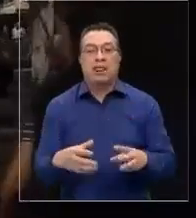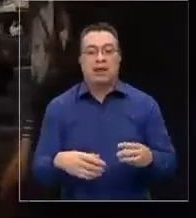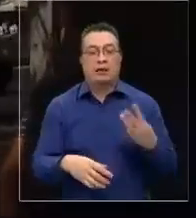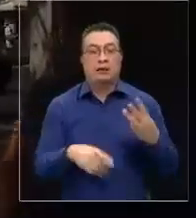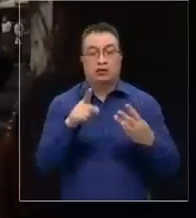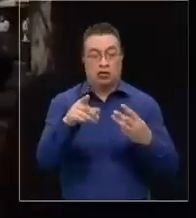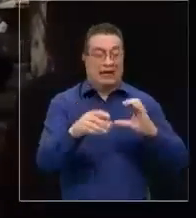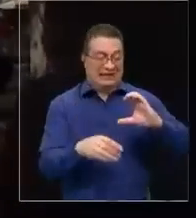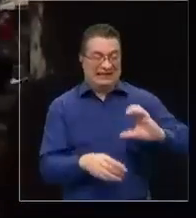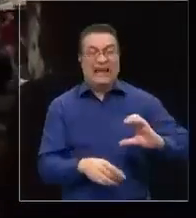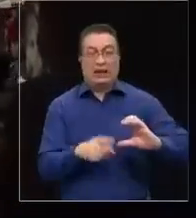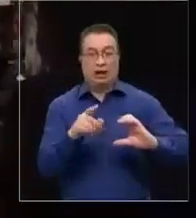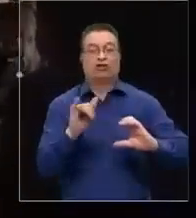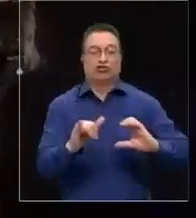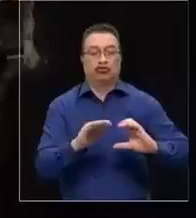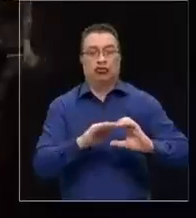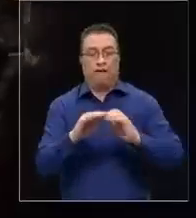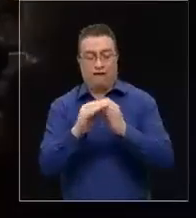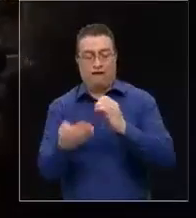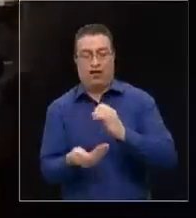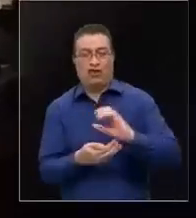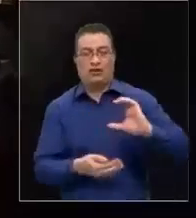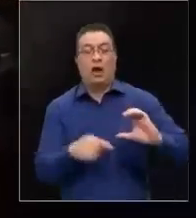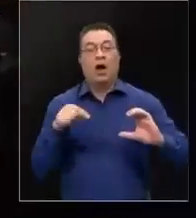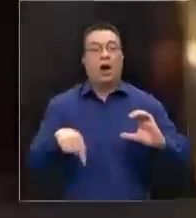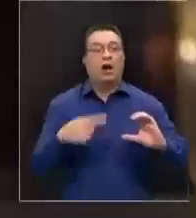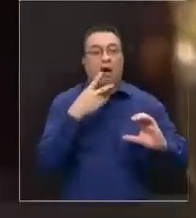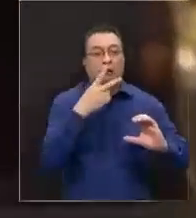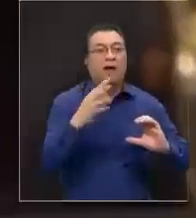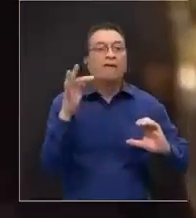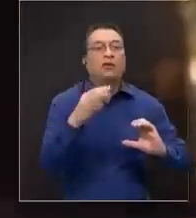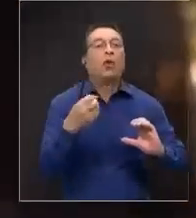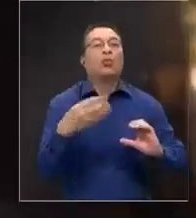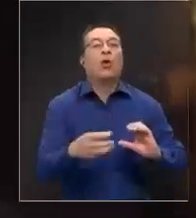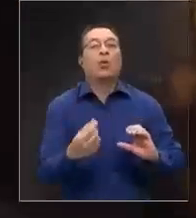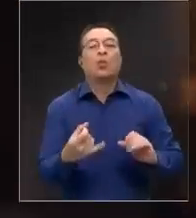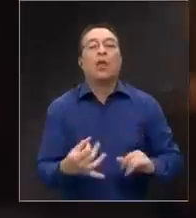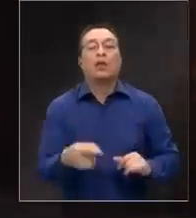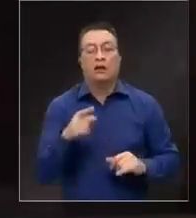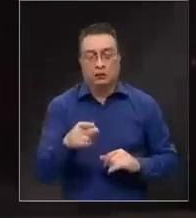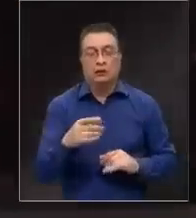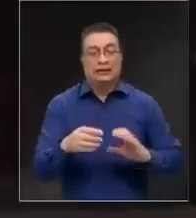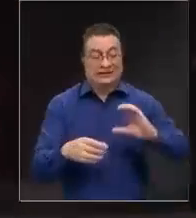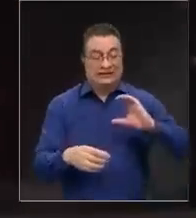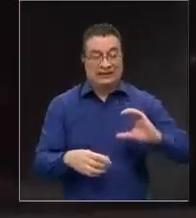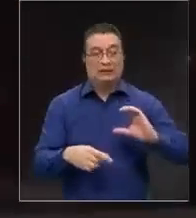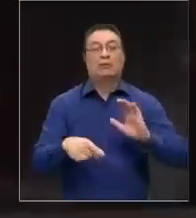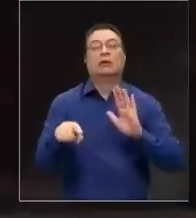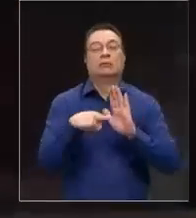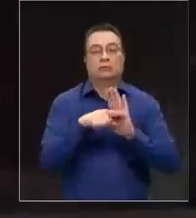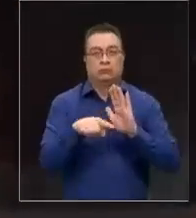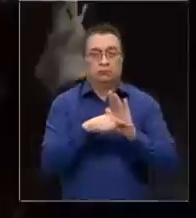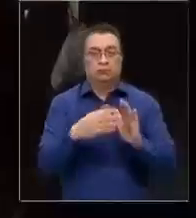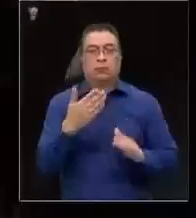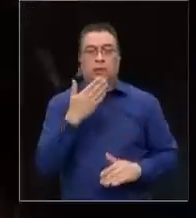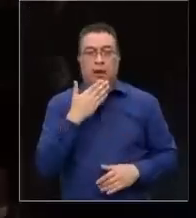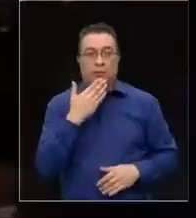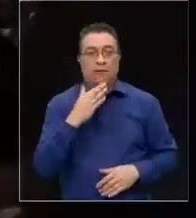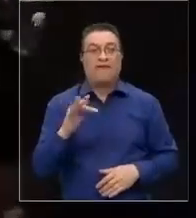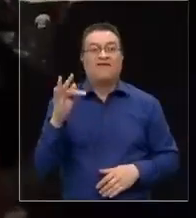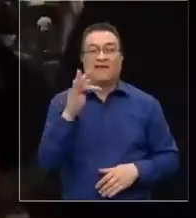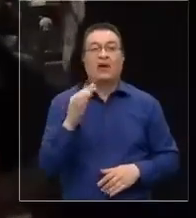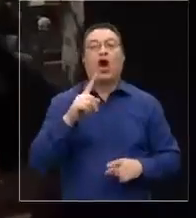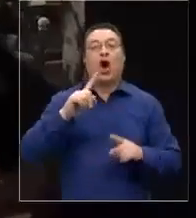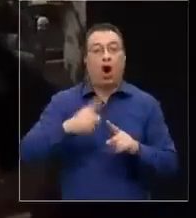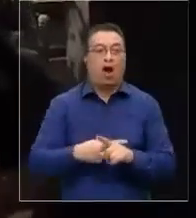fondo C. En el fondo C. Ya. Y ahora vengo a saber cuánta plata perdí en el mes de febrero. Que el fondo C también tuvo una rentabilidad negativa, al menos en febrero. Entonces